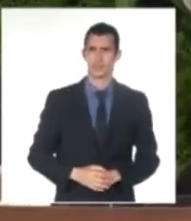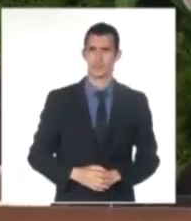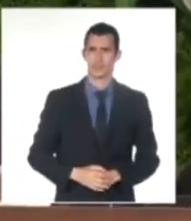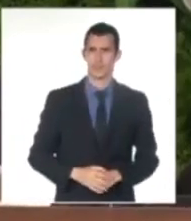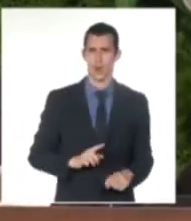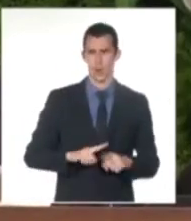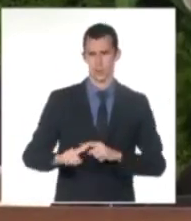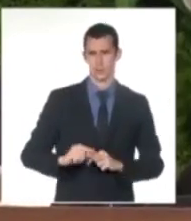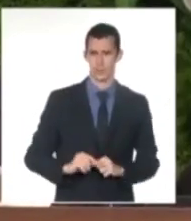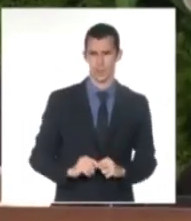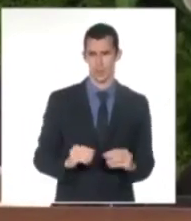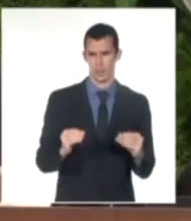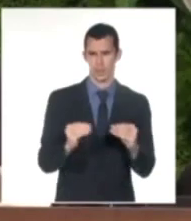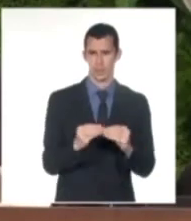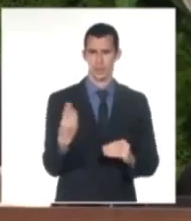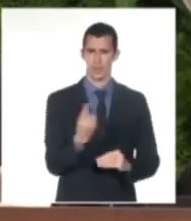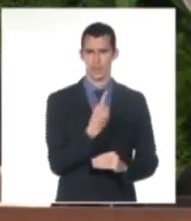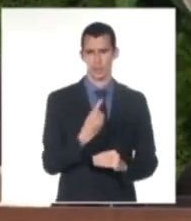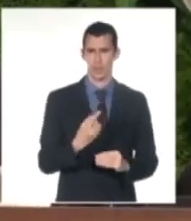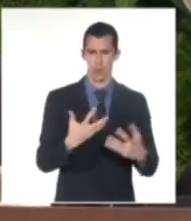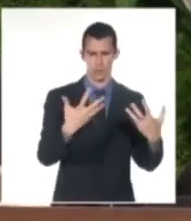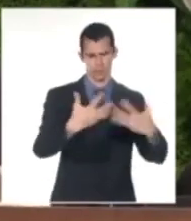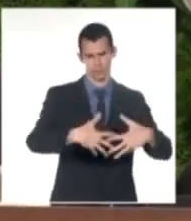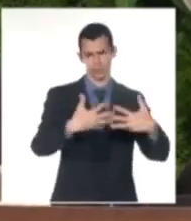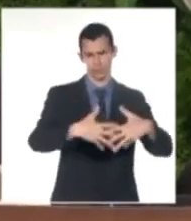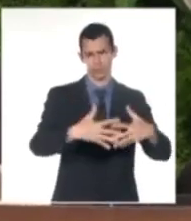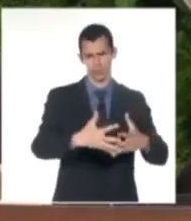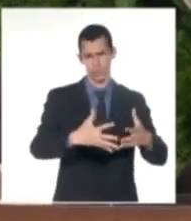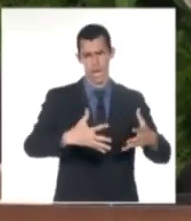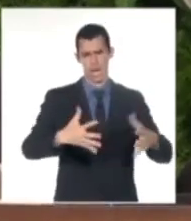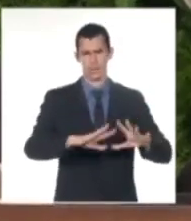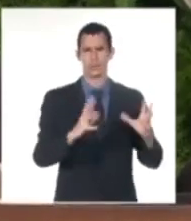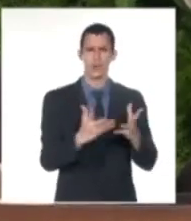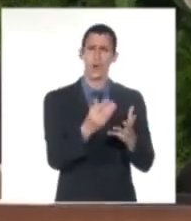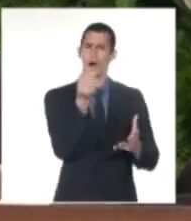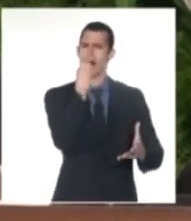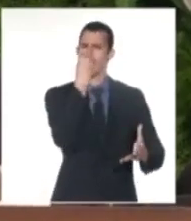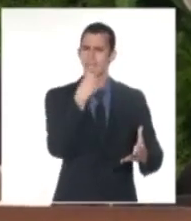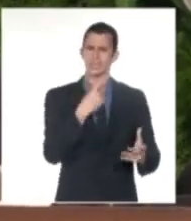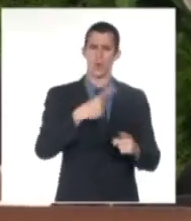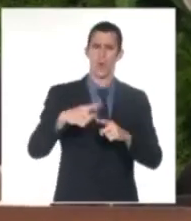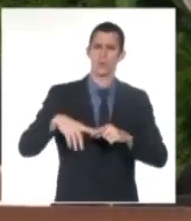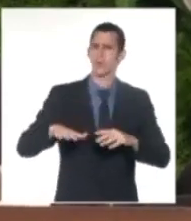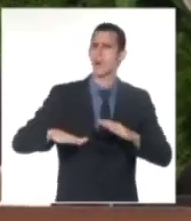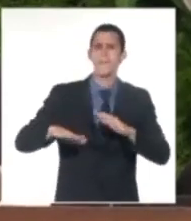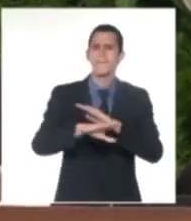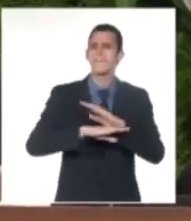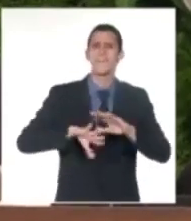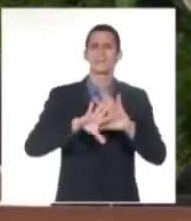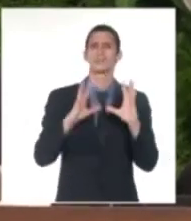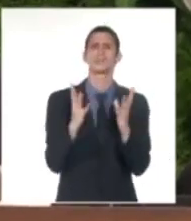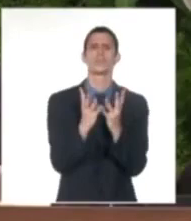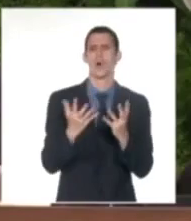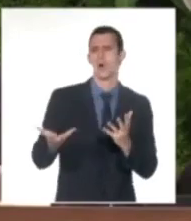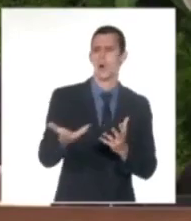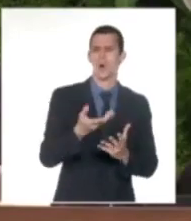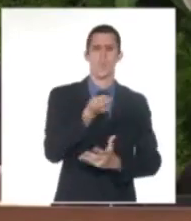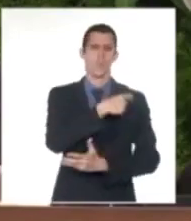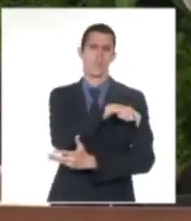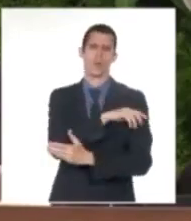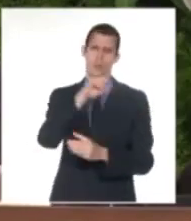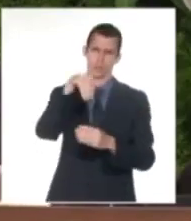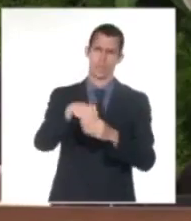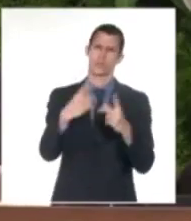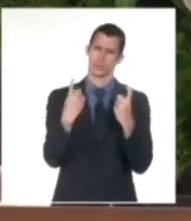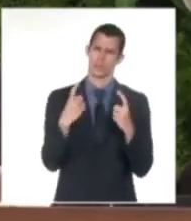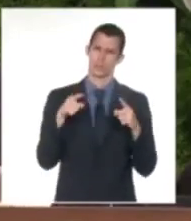de alimentos, en particular los básicos y bienes de primera necesidad y el acceso a estos. Aquí quiero proponer